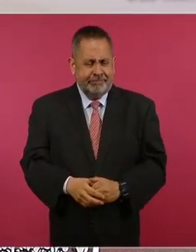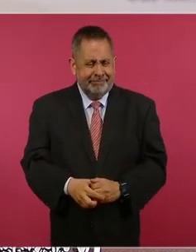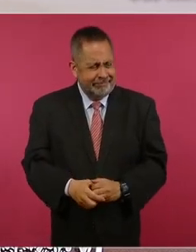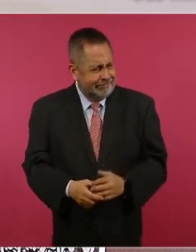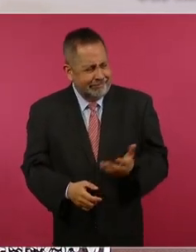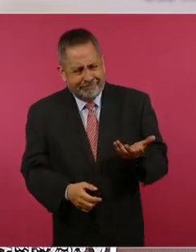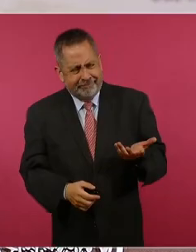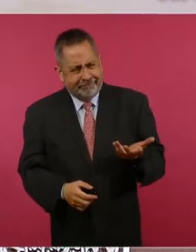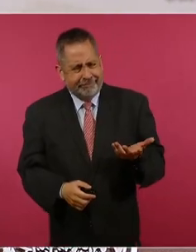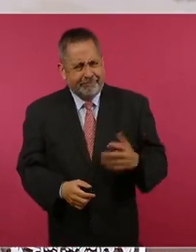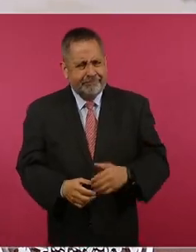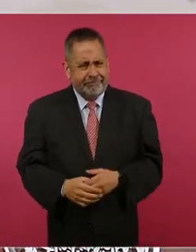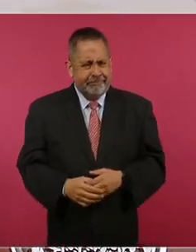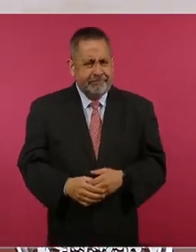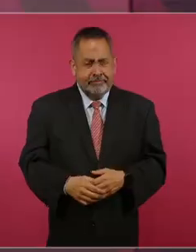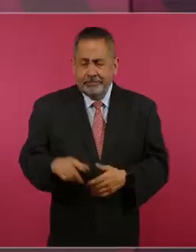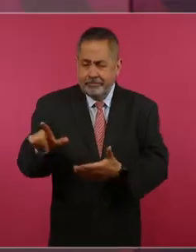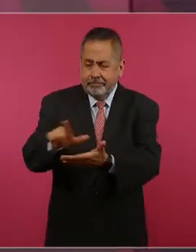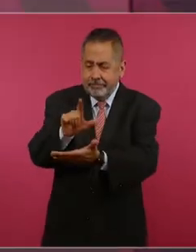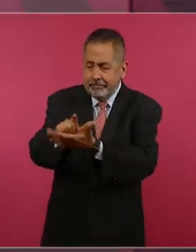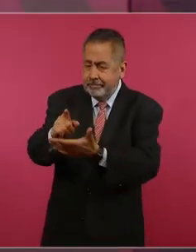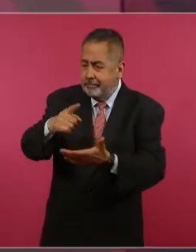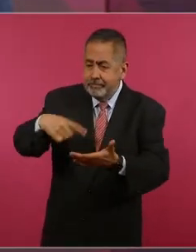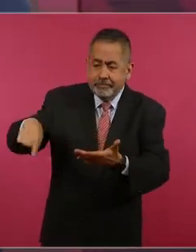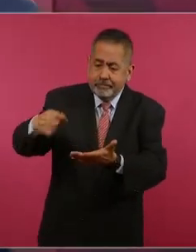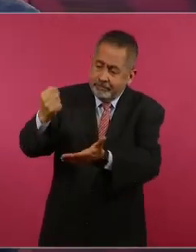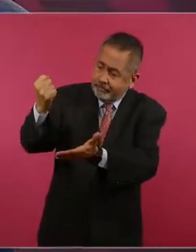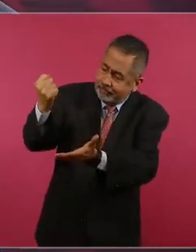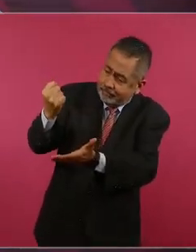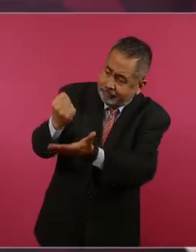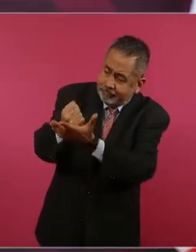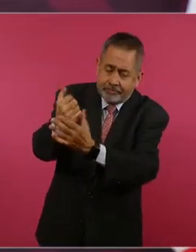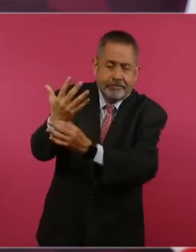cuando es una ley aprobada